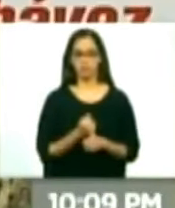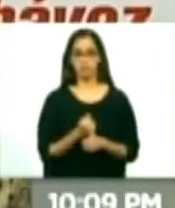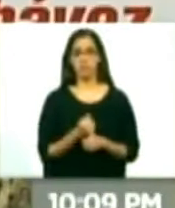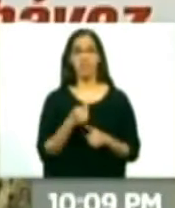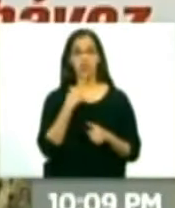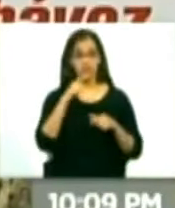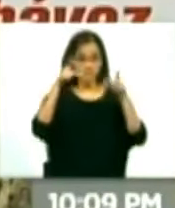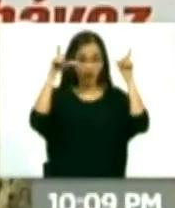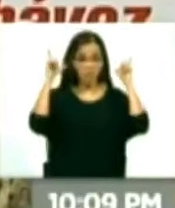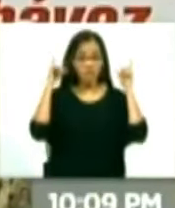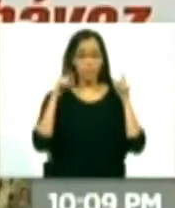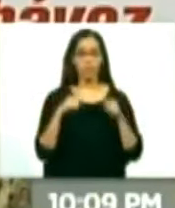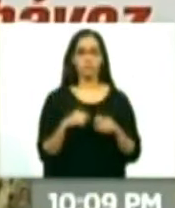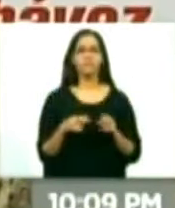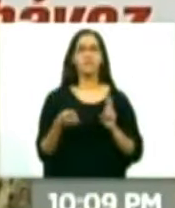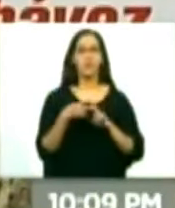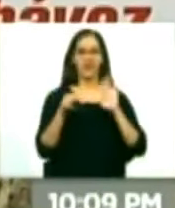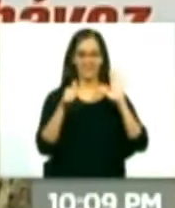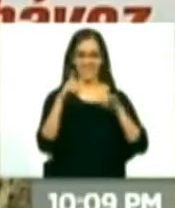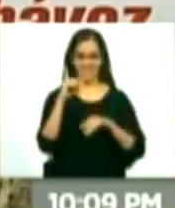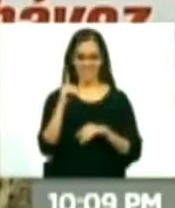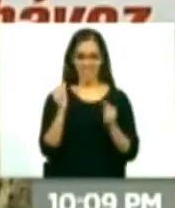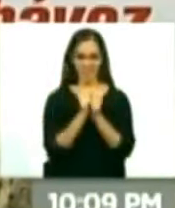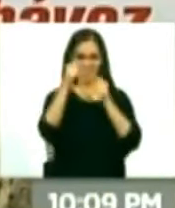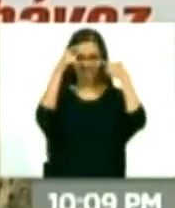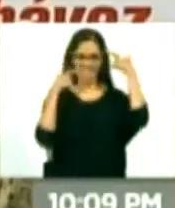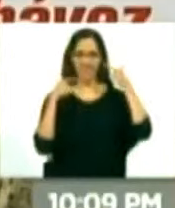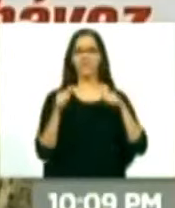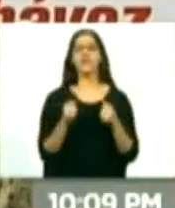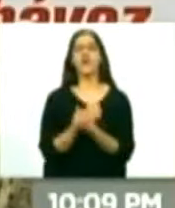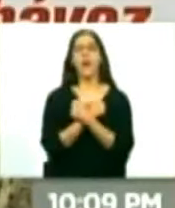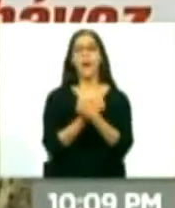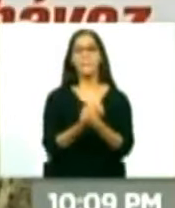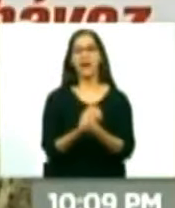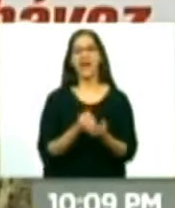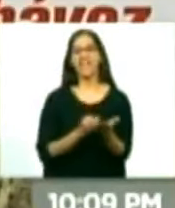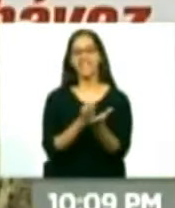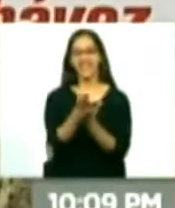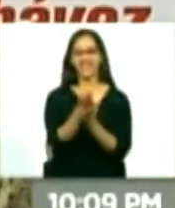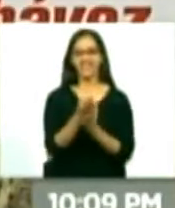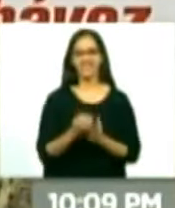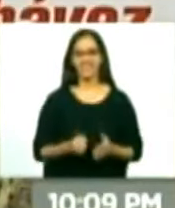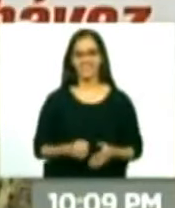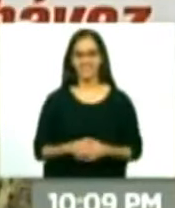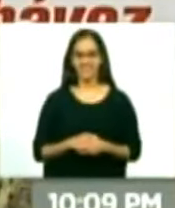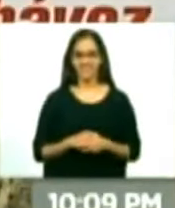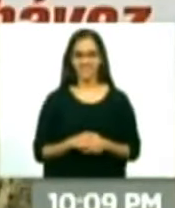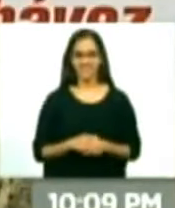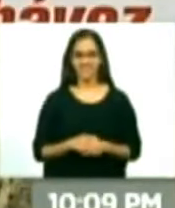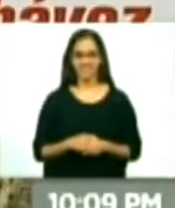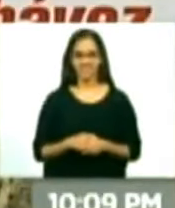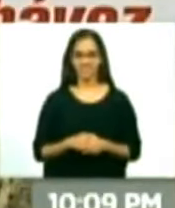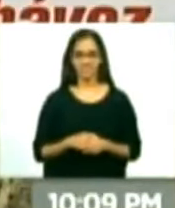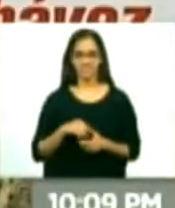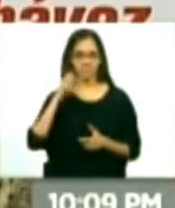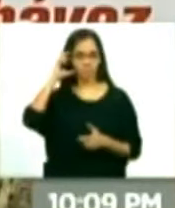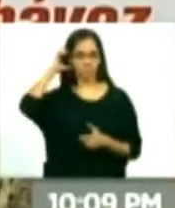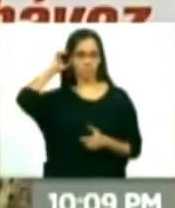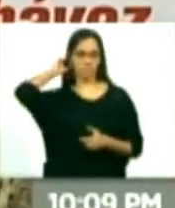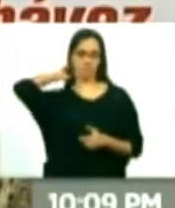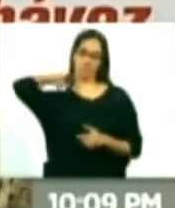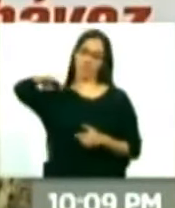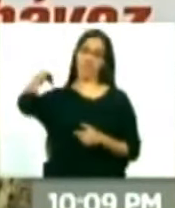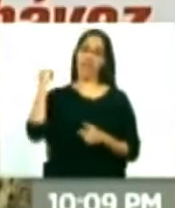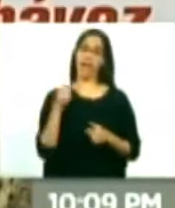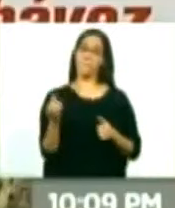Ledesma, numeral 6D con Chávez por amor y lealtad. Ah, yo me conseguí este